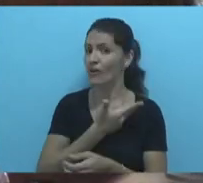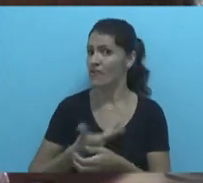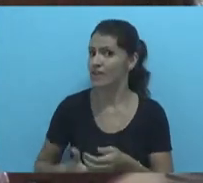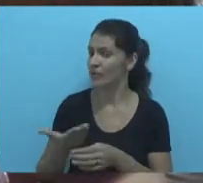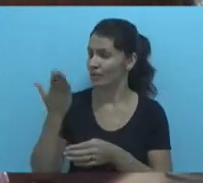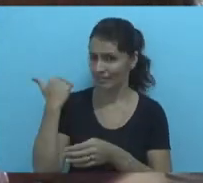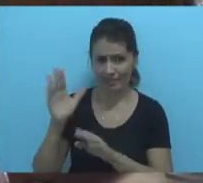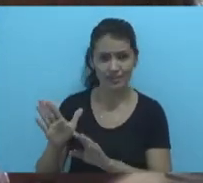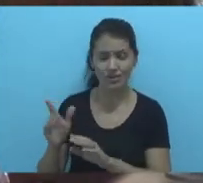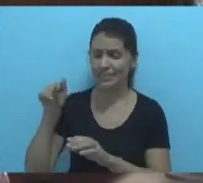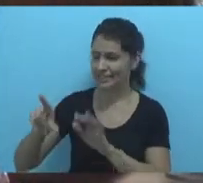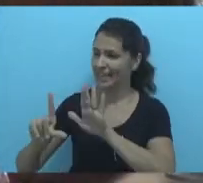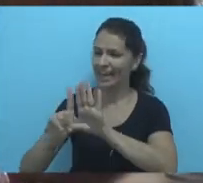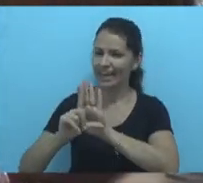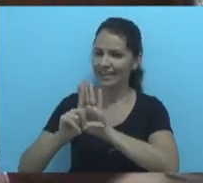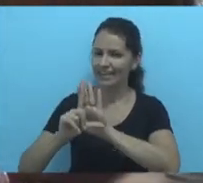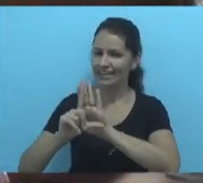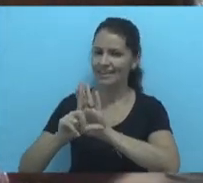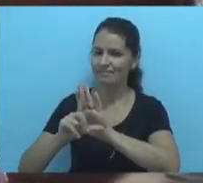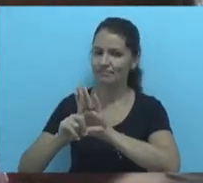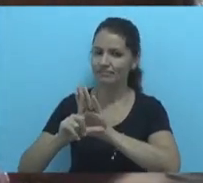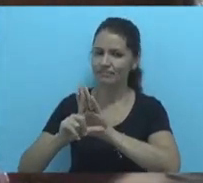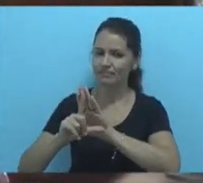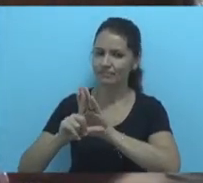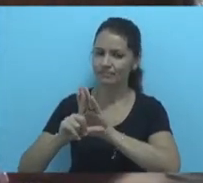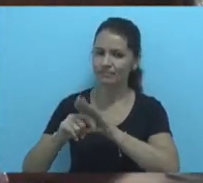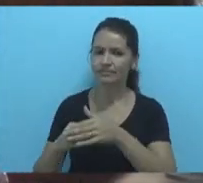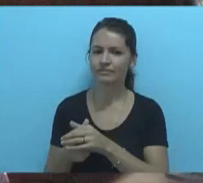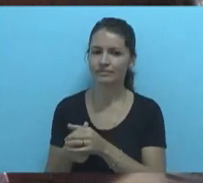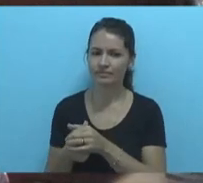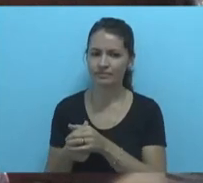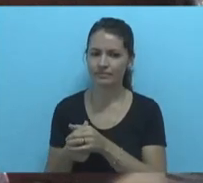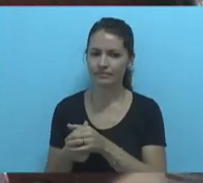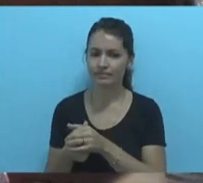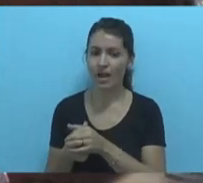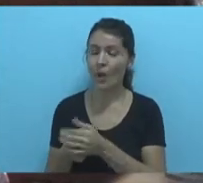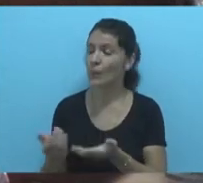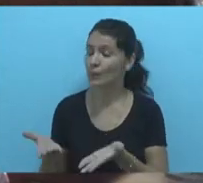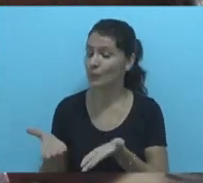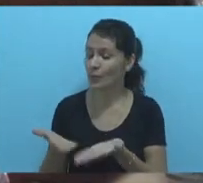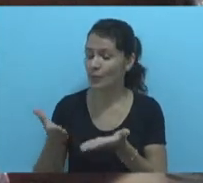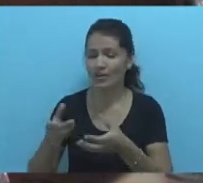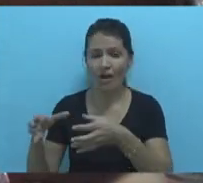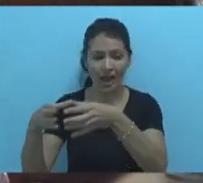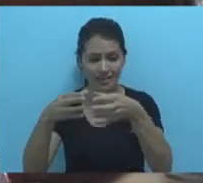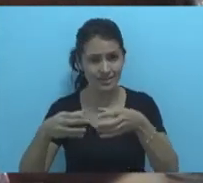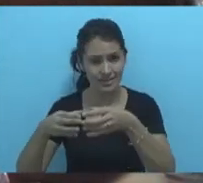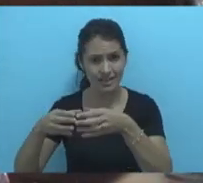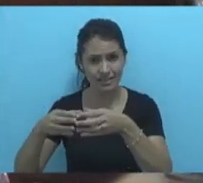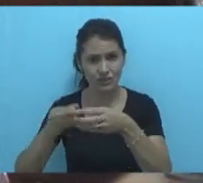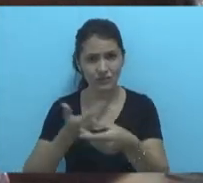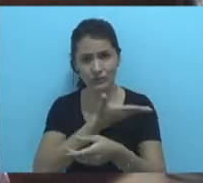una ley que, si bien esta política nace de una iniciativa y una propuesta de muchas organizaciones sociales